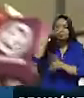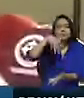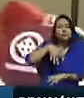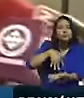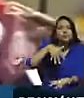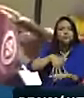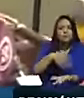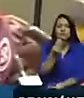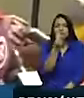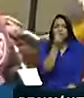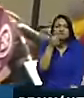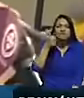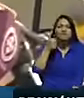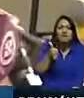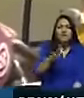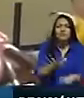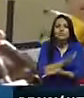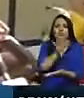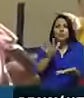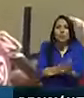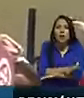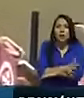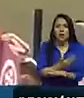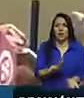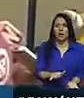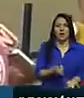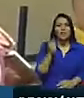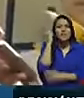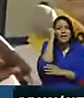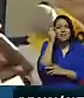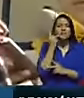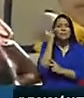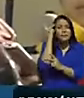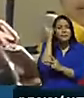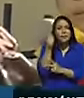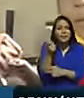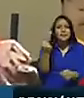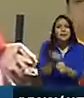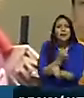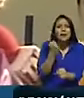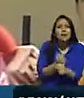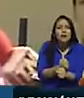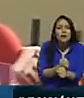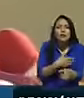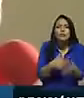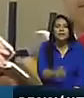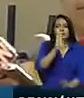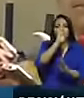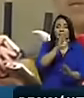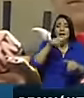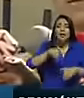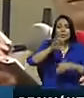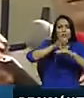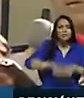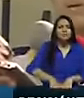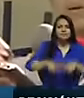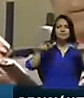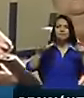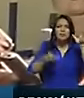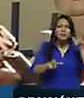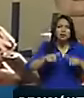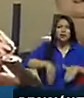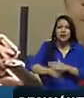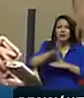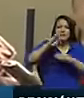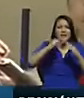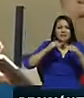a alimentarse a tener escuelas a comer por el derecho de los padres a tener un empleo sin importar leed por el de la gente que vive aquí